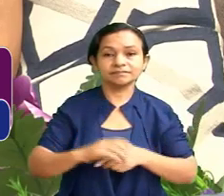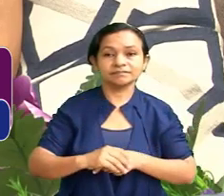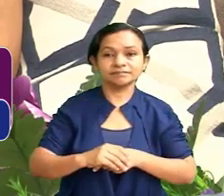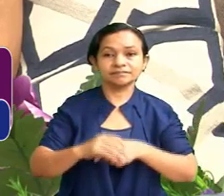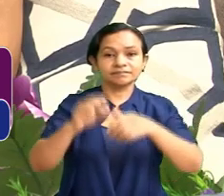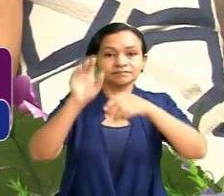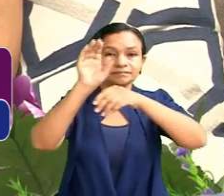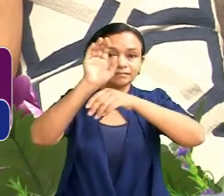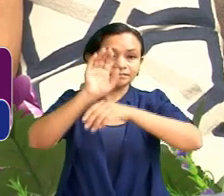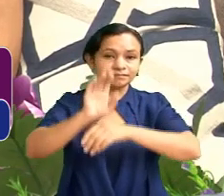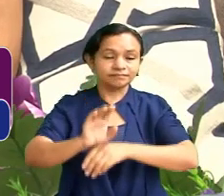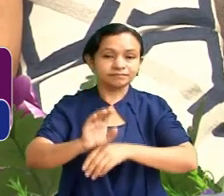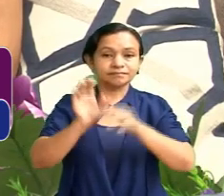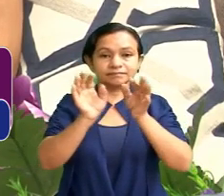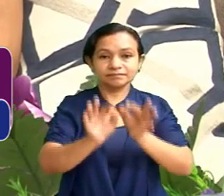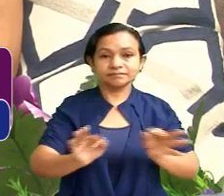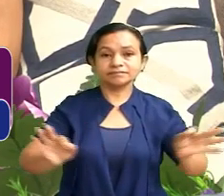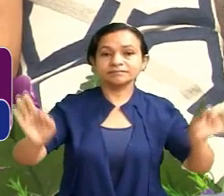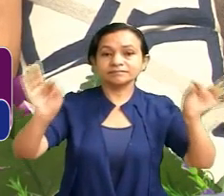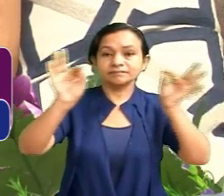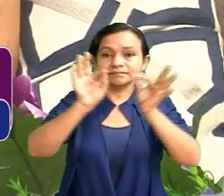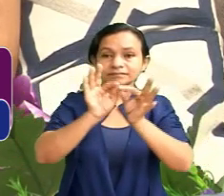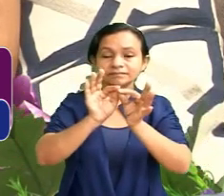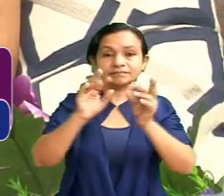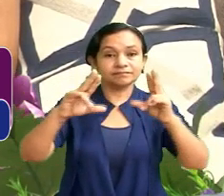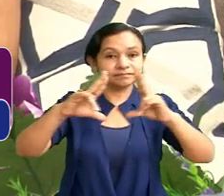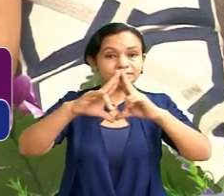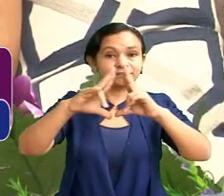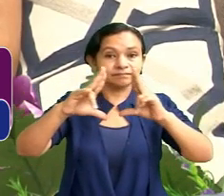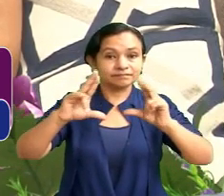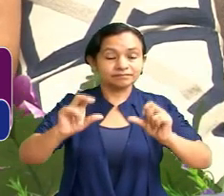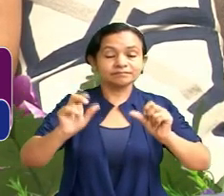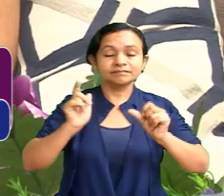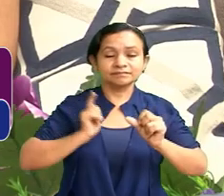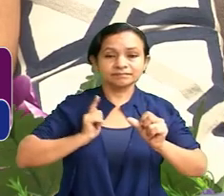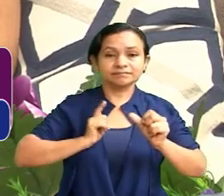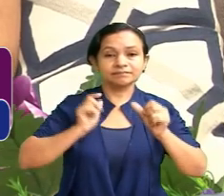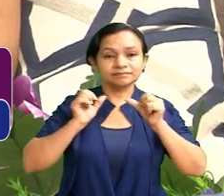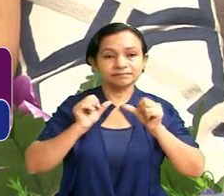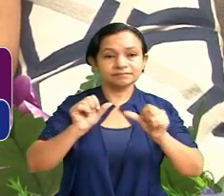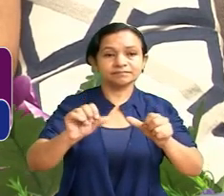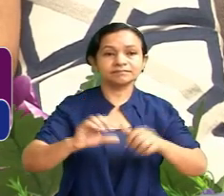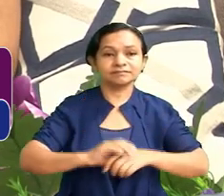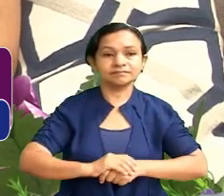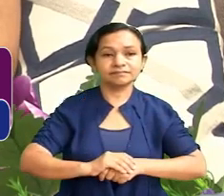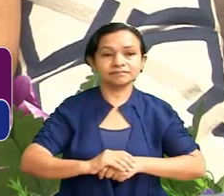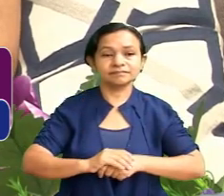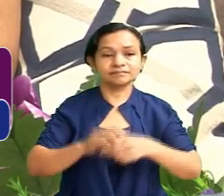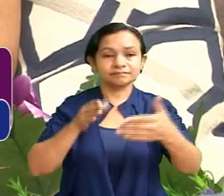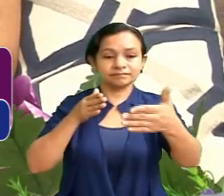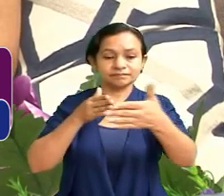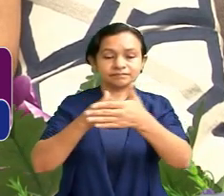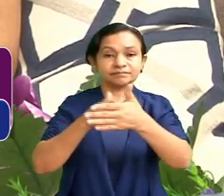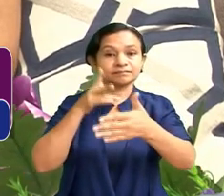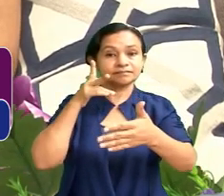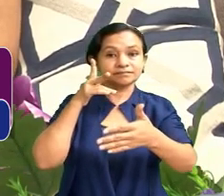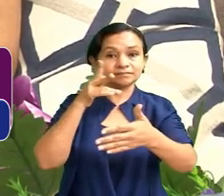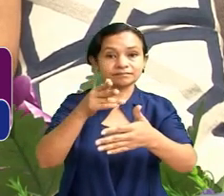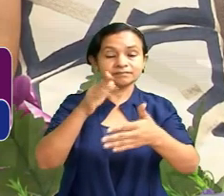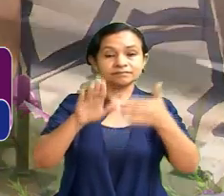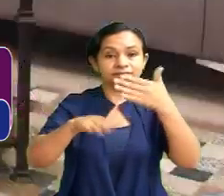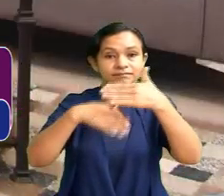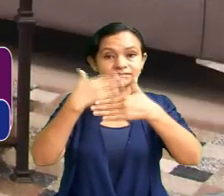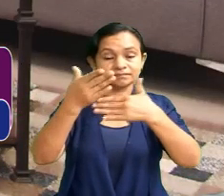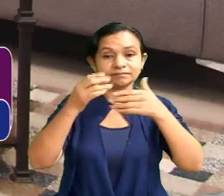tradición que es muy importante para nosotros a nicaragüenses se mantenga compañía nosotros tenemos que hacer una pausa pero al volver